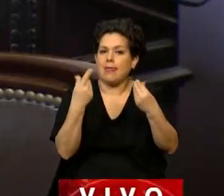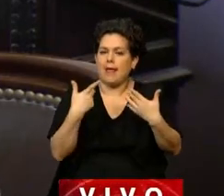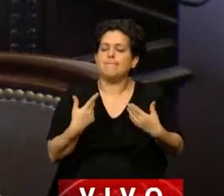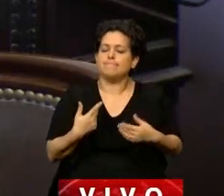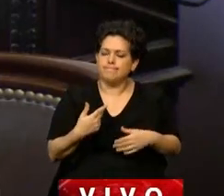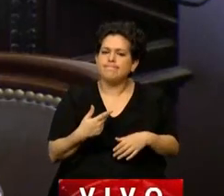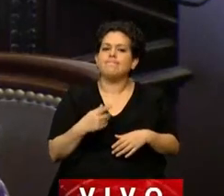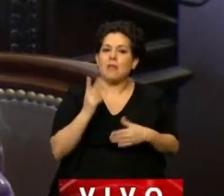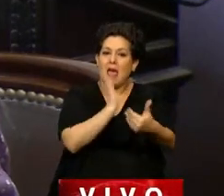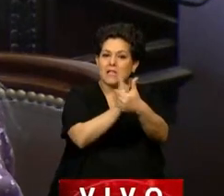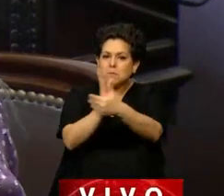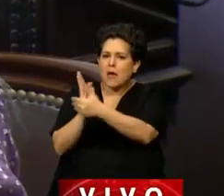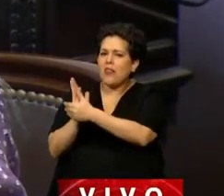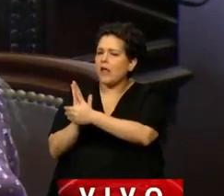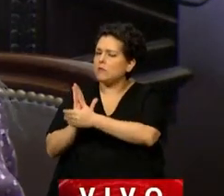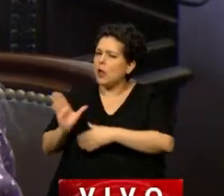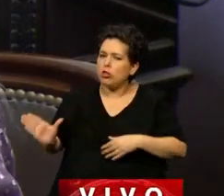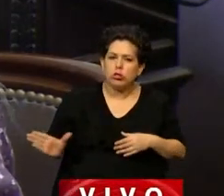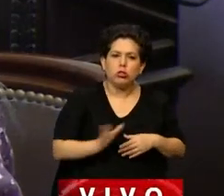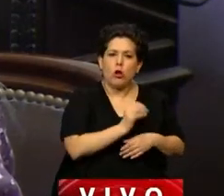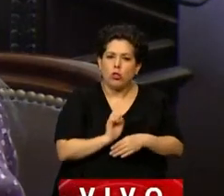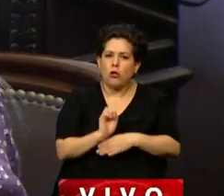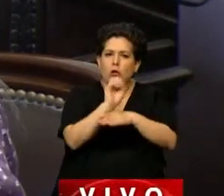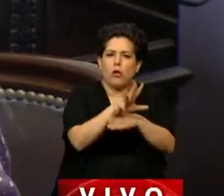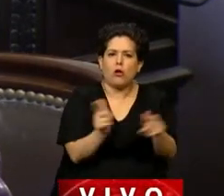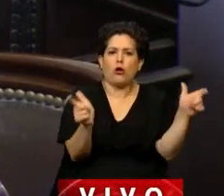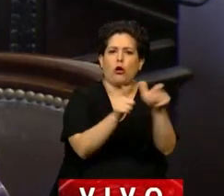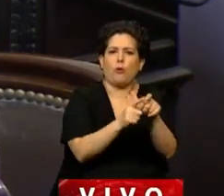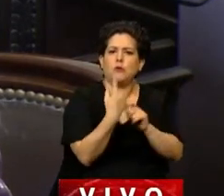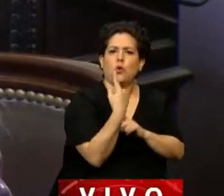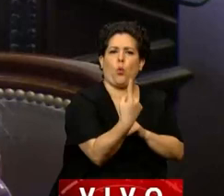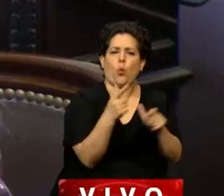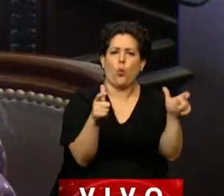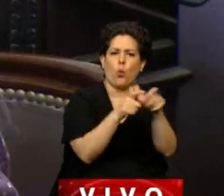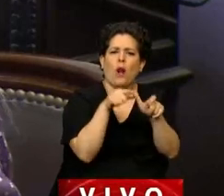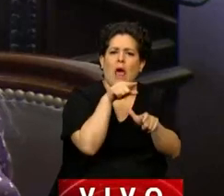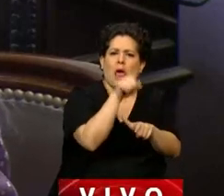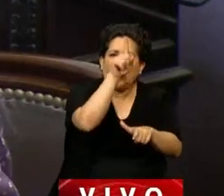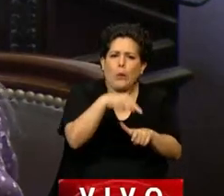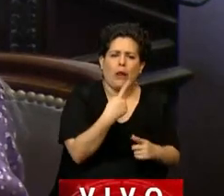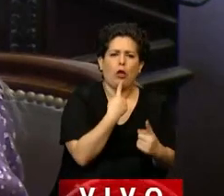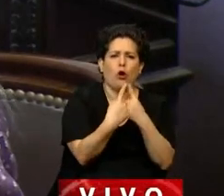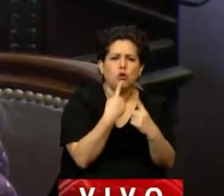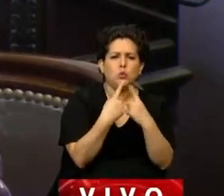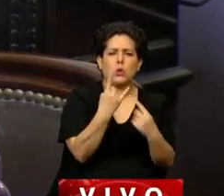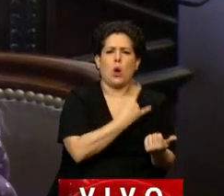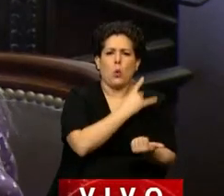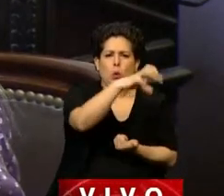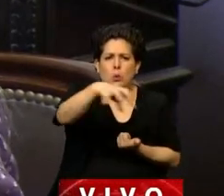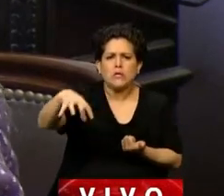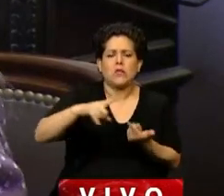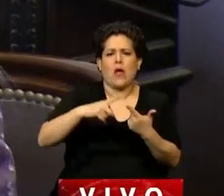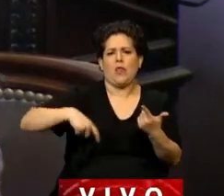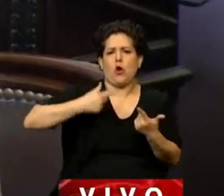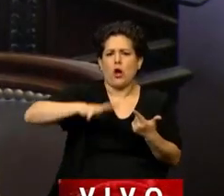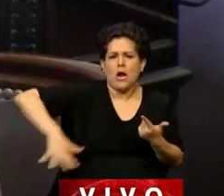su conjunto vayan a un tratamiento de comisión que permita también abrir un marco de consulta con universidades, organizaciones